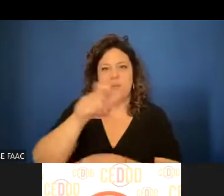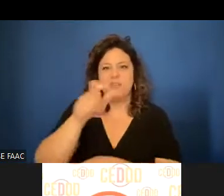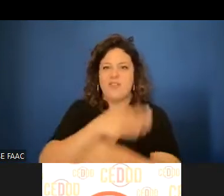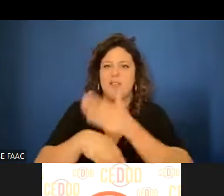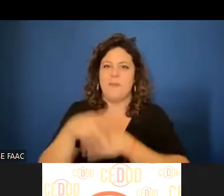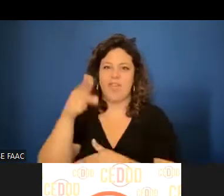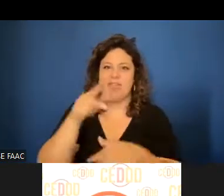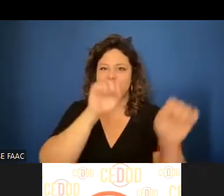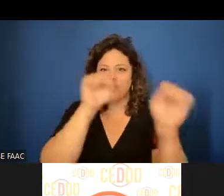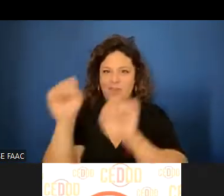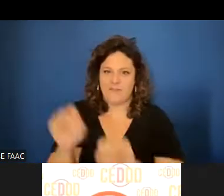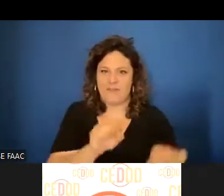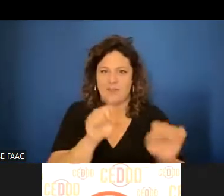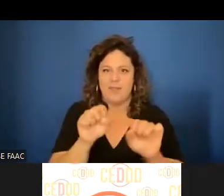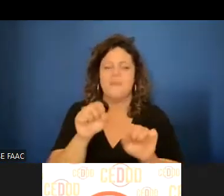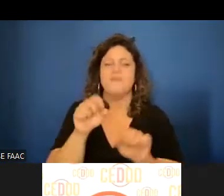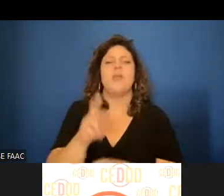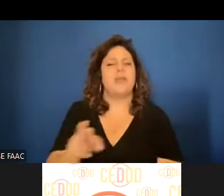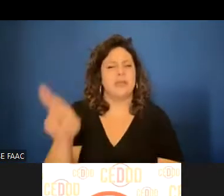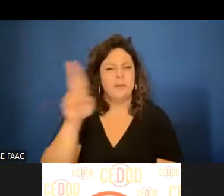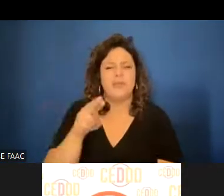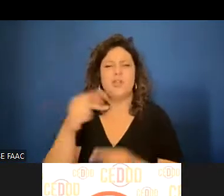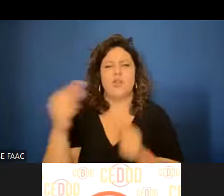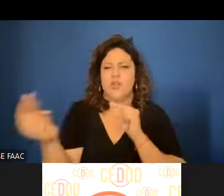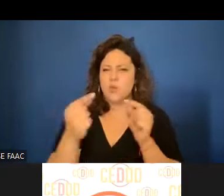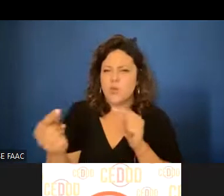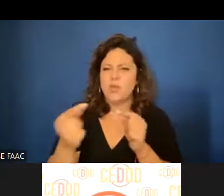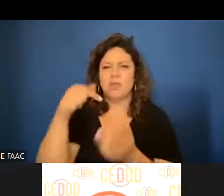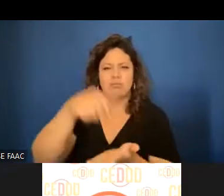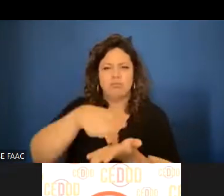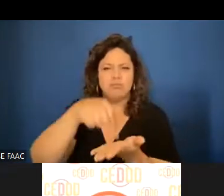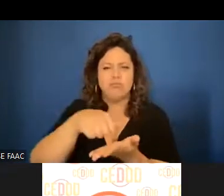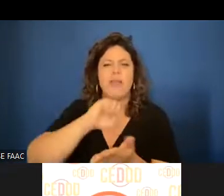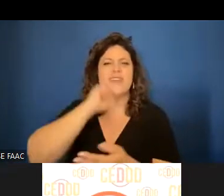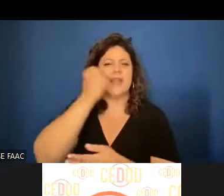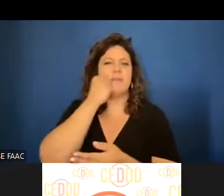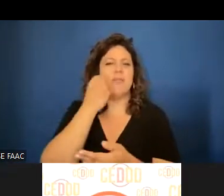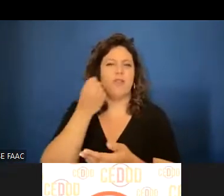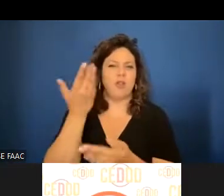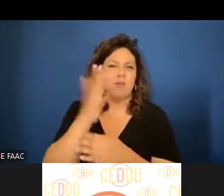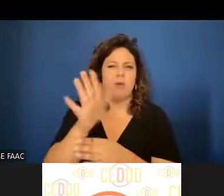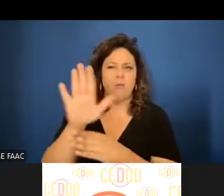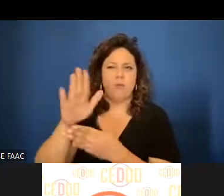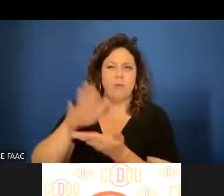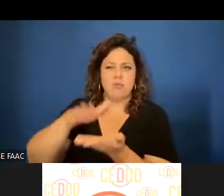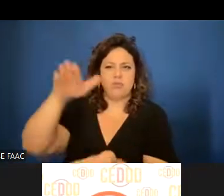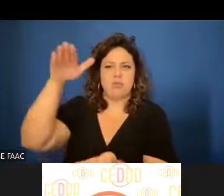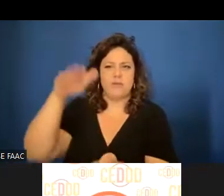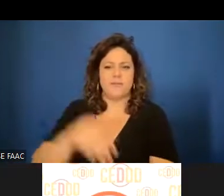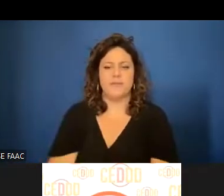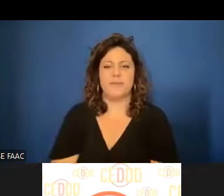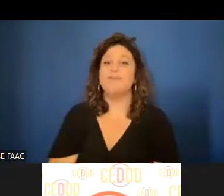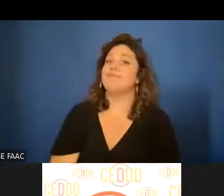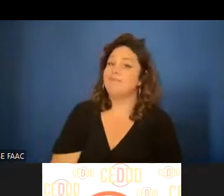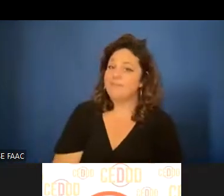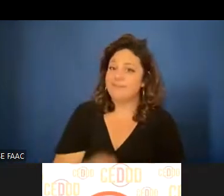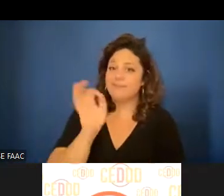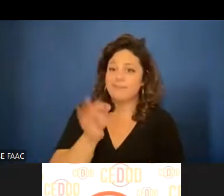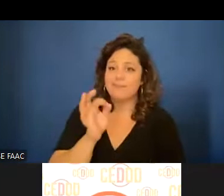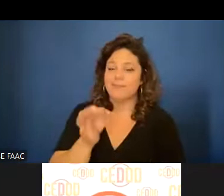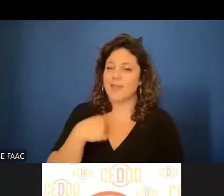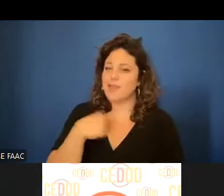la promoción, toda la difusión, más que en televisión, la habían dado los compañeros en blogs jurídicos y como